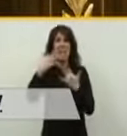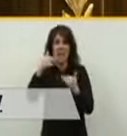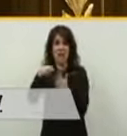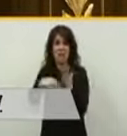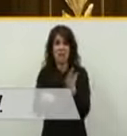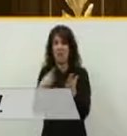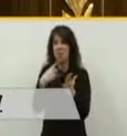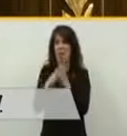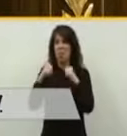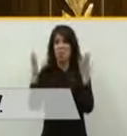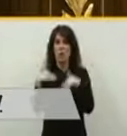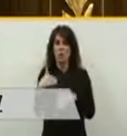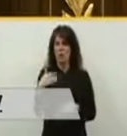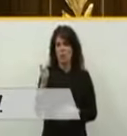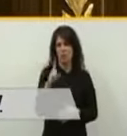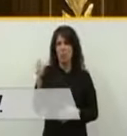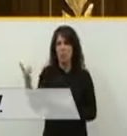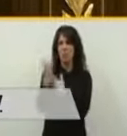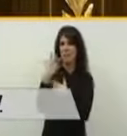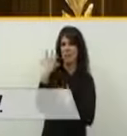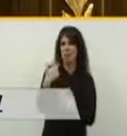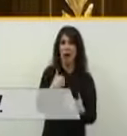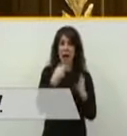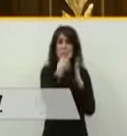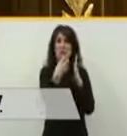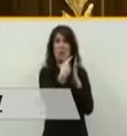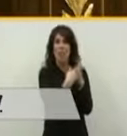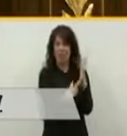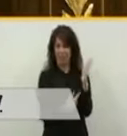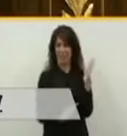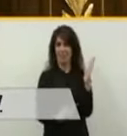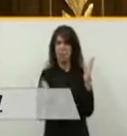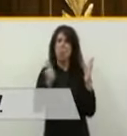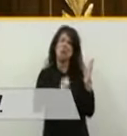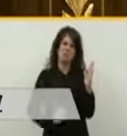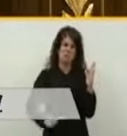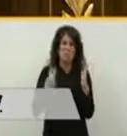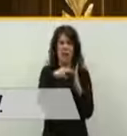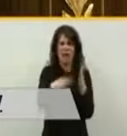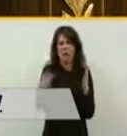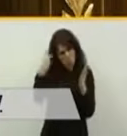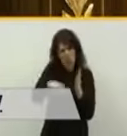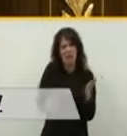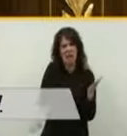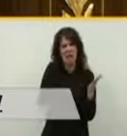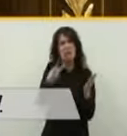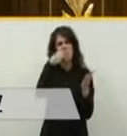reformas, no 5, como las que usted envió, 200, que le da mucha pereza leérselas. Léasela. 200 reformas.